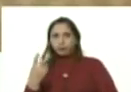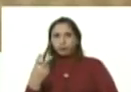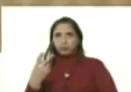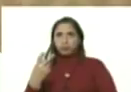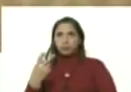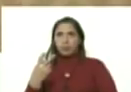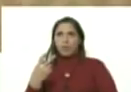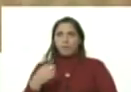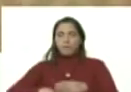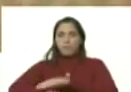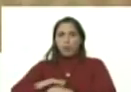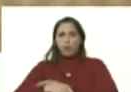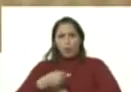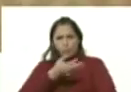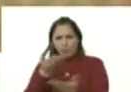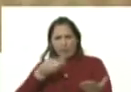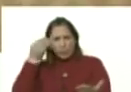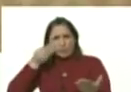consideran ustedes que